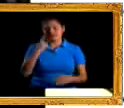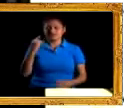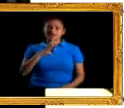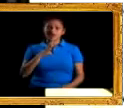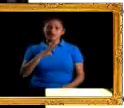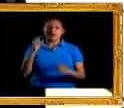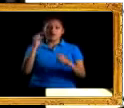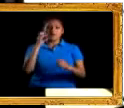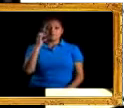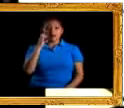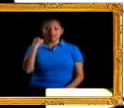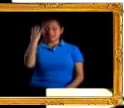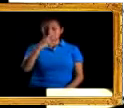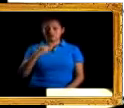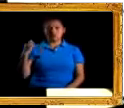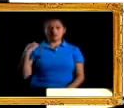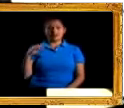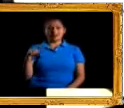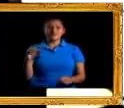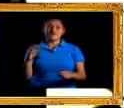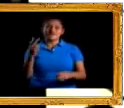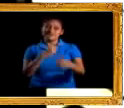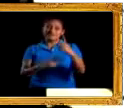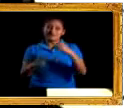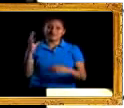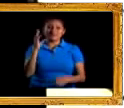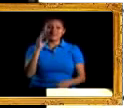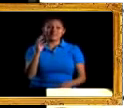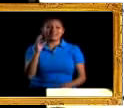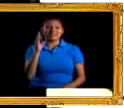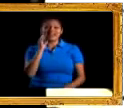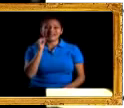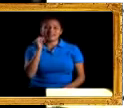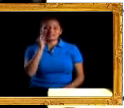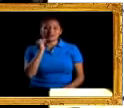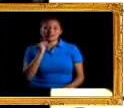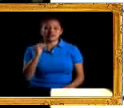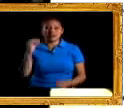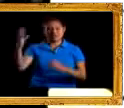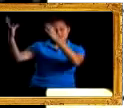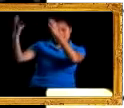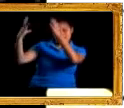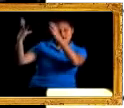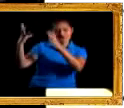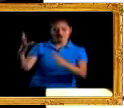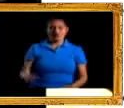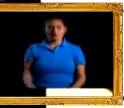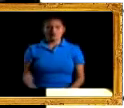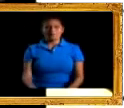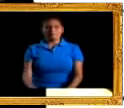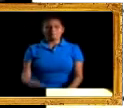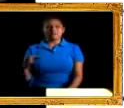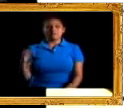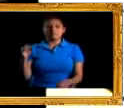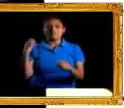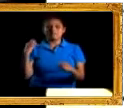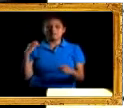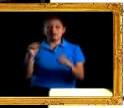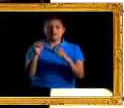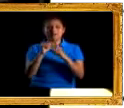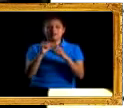espiritual para volverme experto en la palabra del Señor. ¿Cuántos tienen padre espiritual esta mañana?